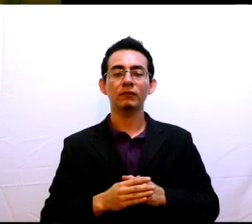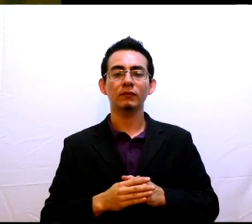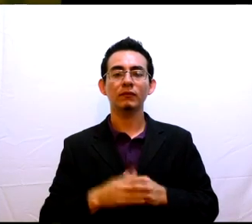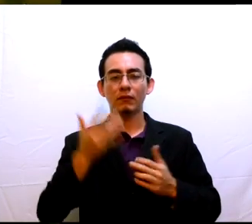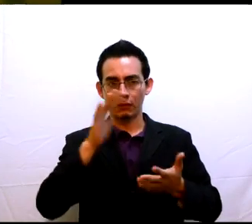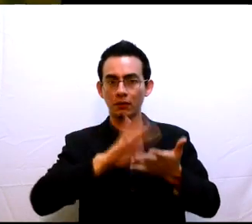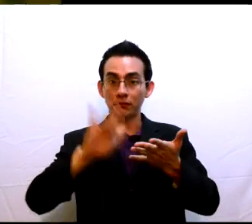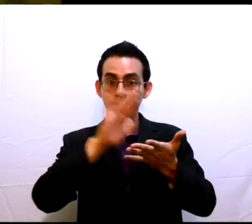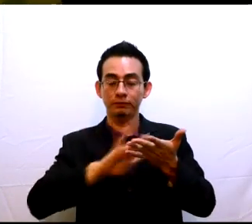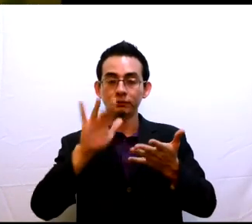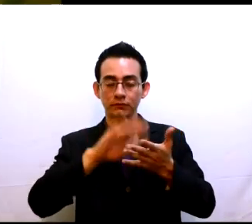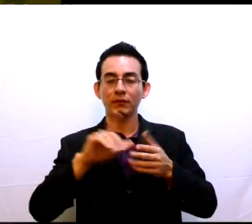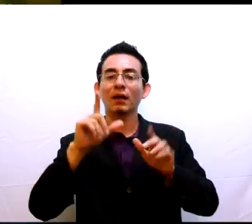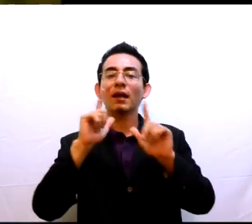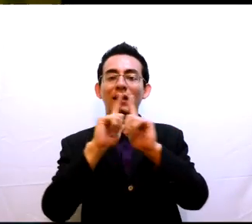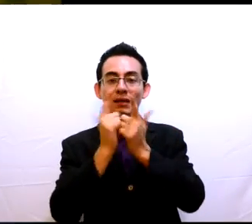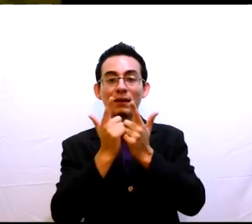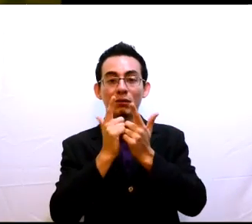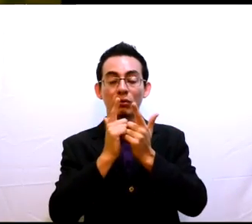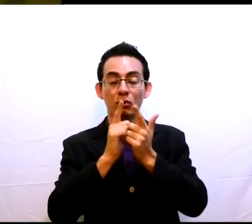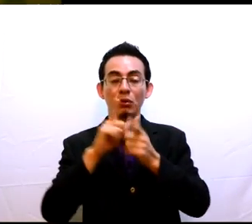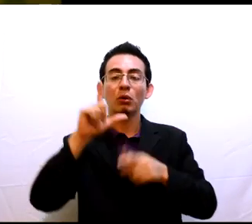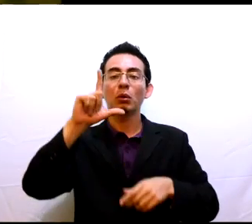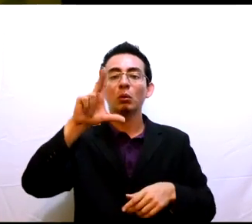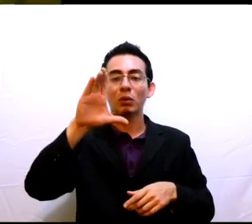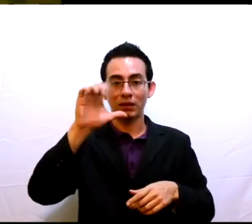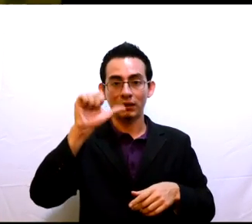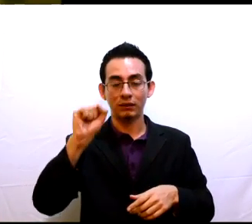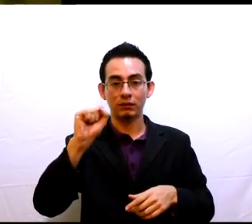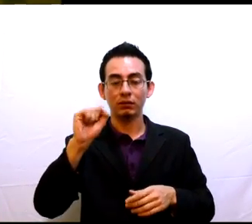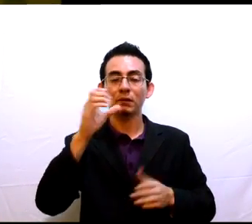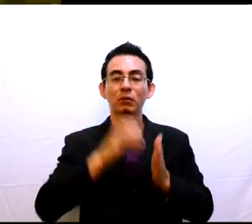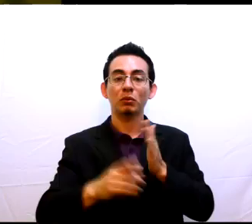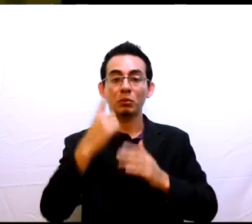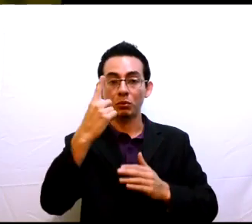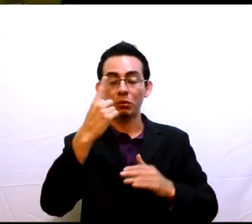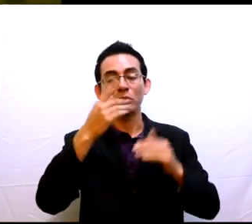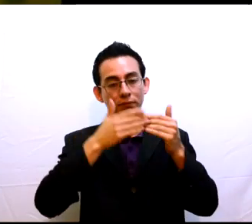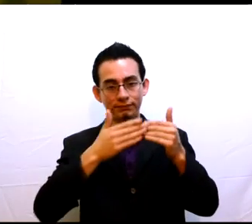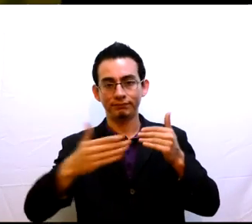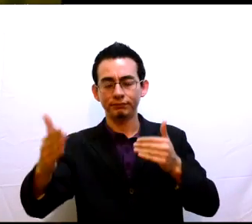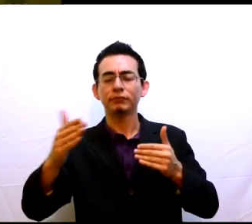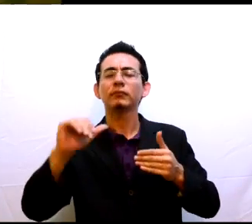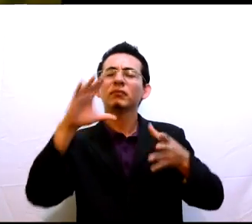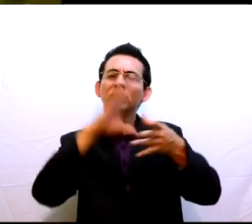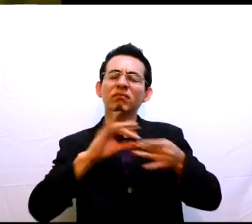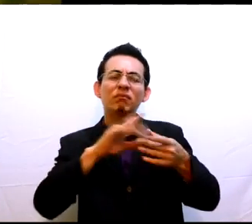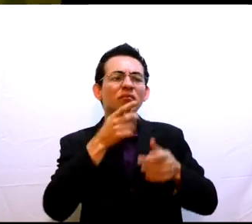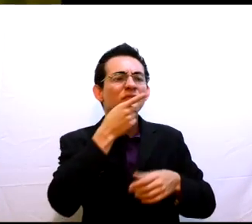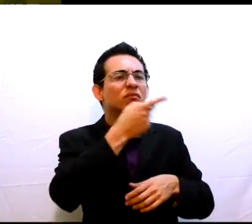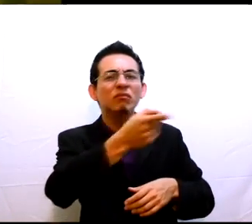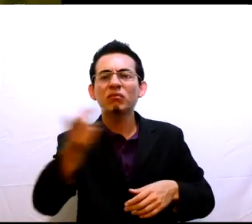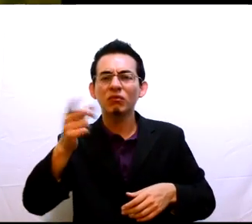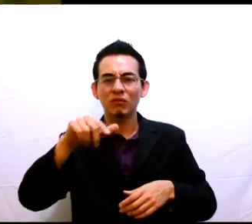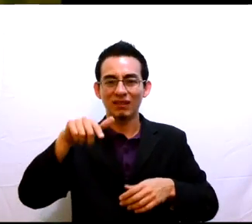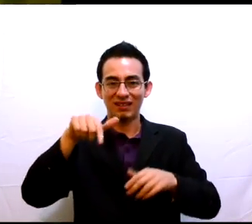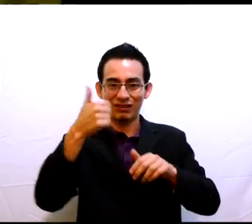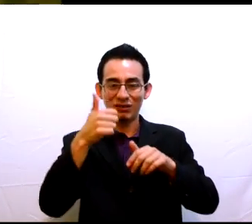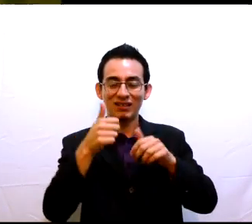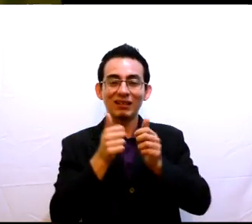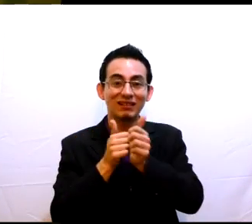y voy a leer lucas 16 1 en adelante dice así y dijo también a sus discípulos